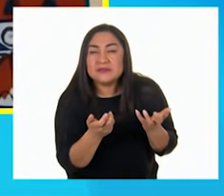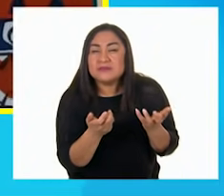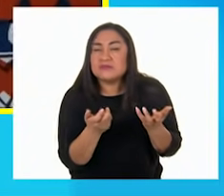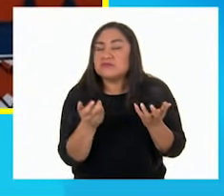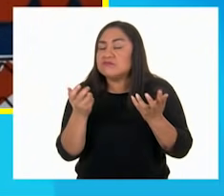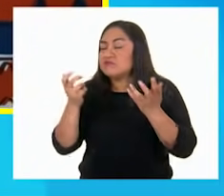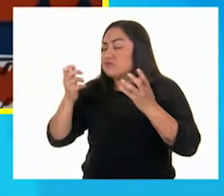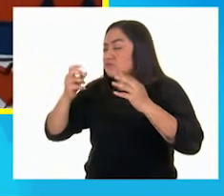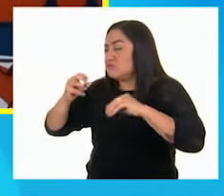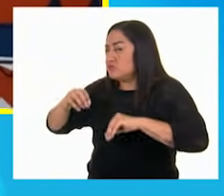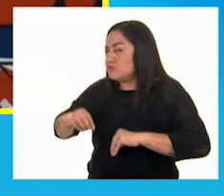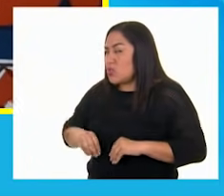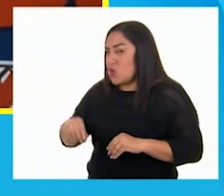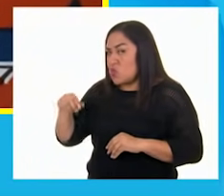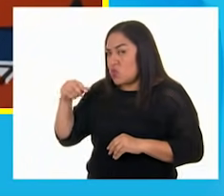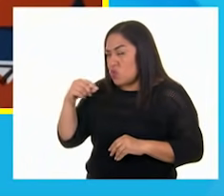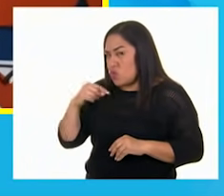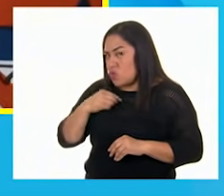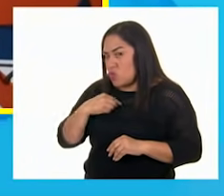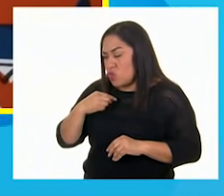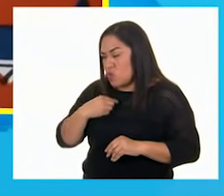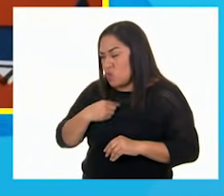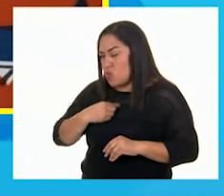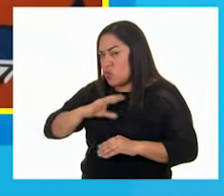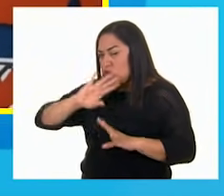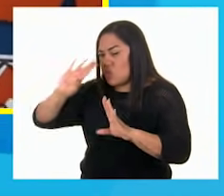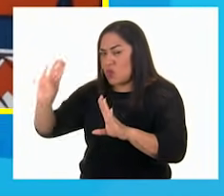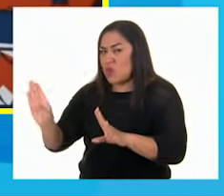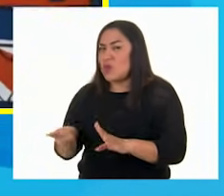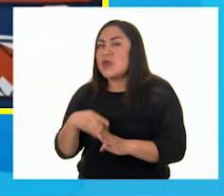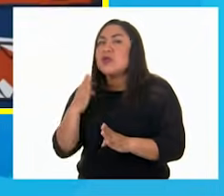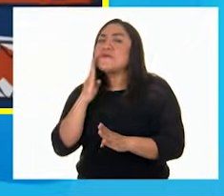Me pongo mi servilleta.